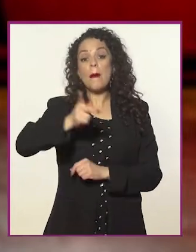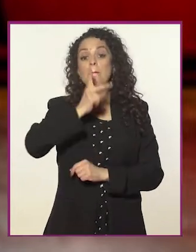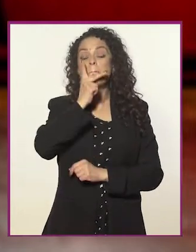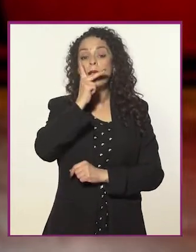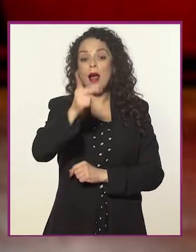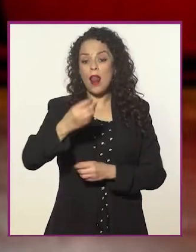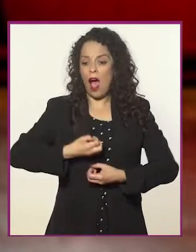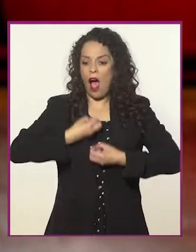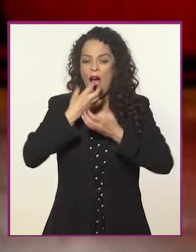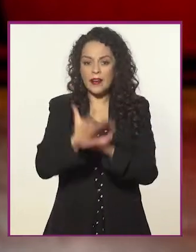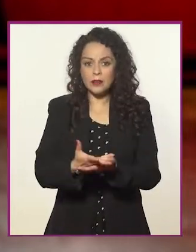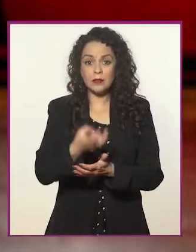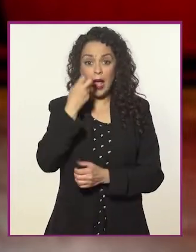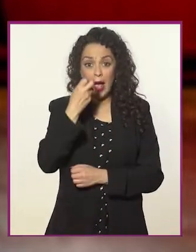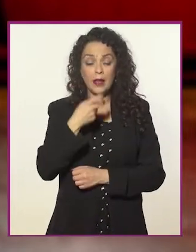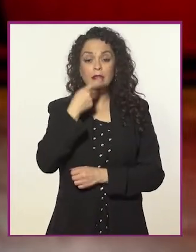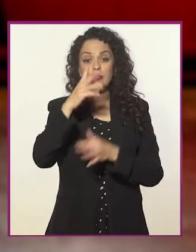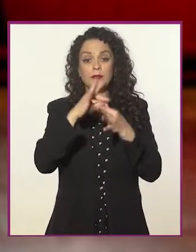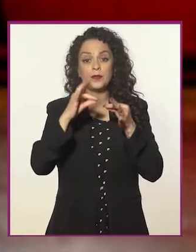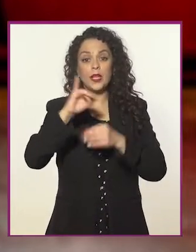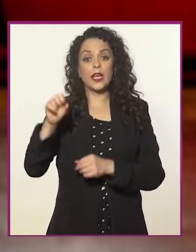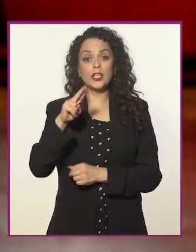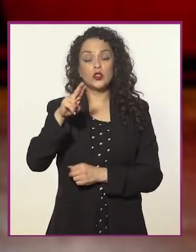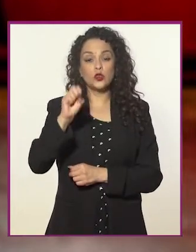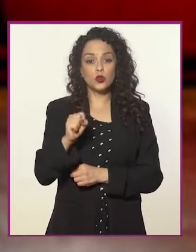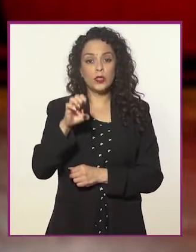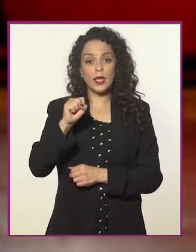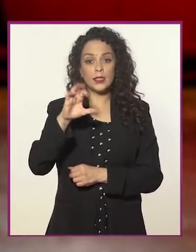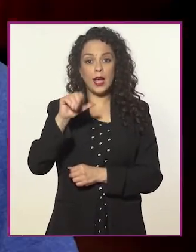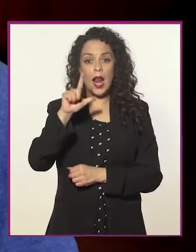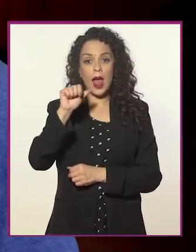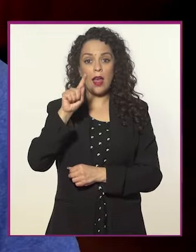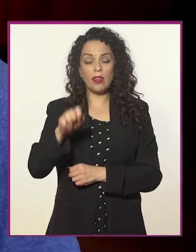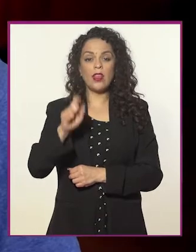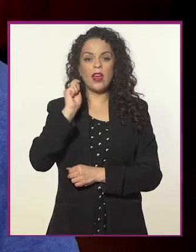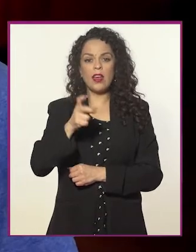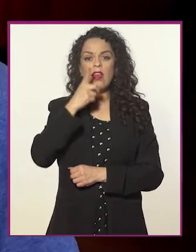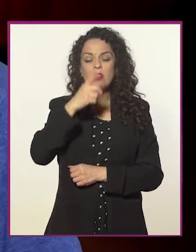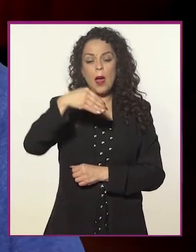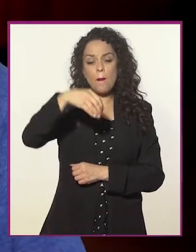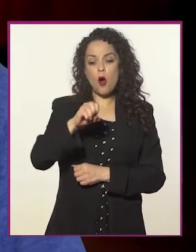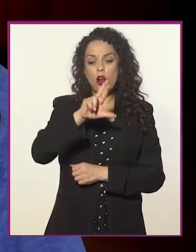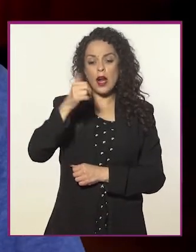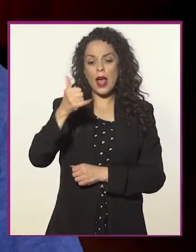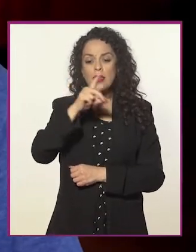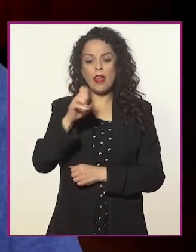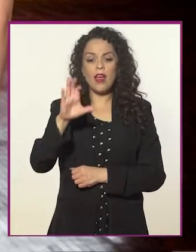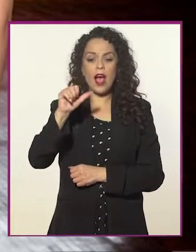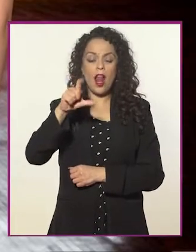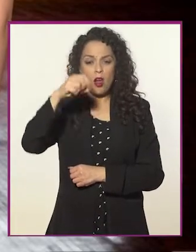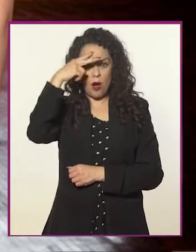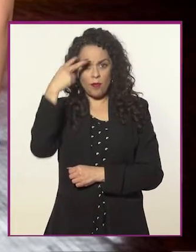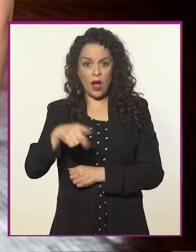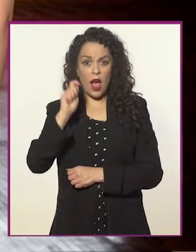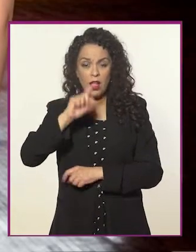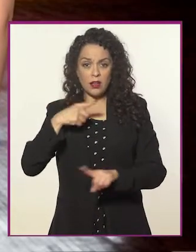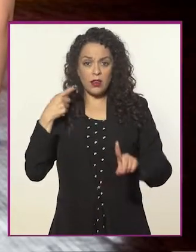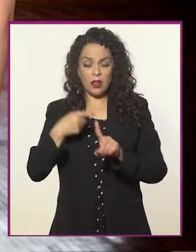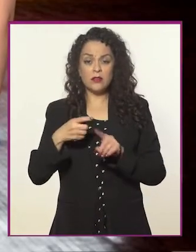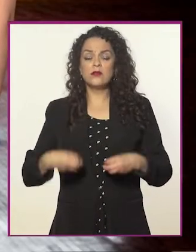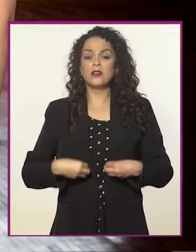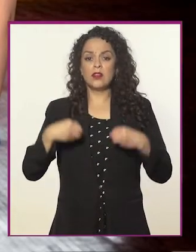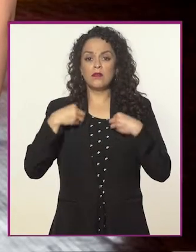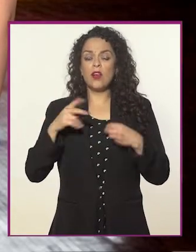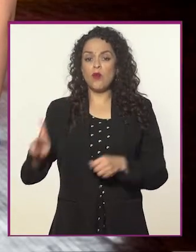palabras. Justo de eso habla Jesús Flores Escalante en su Morralla del Caló Mexicano, que dice que es un reflejo de la viveza